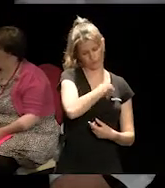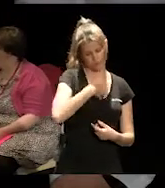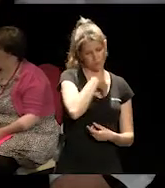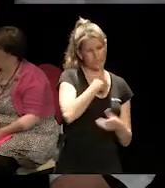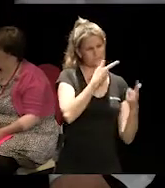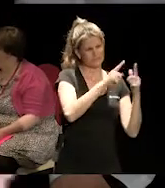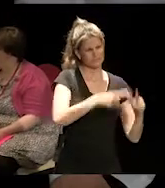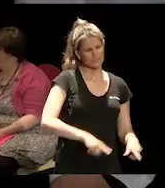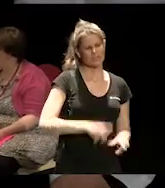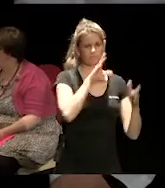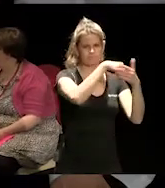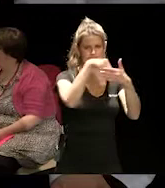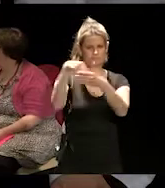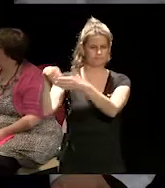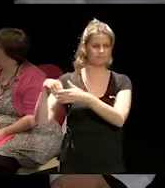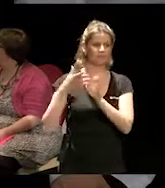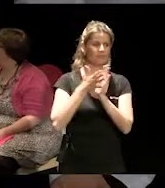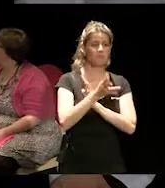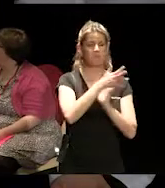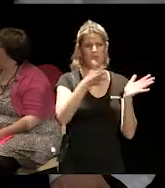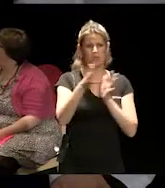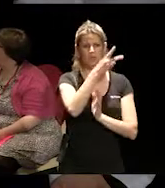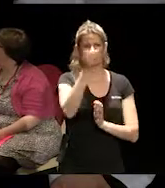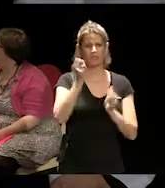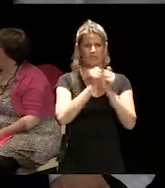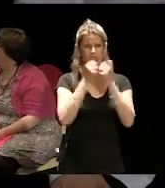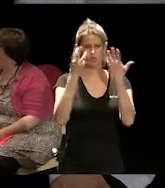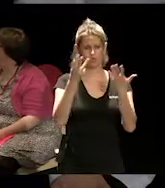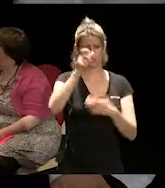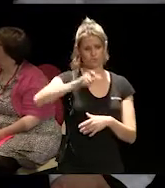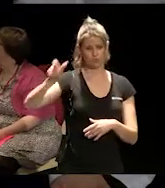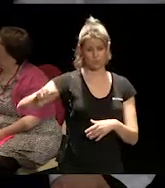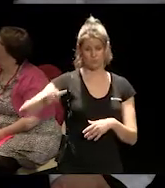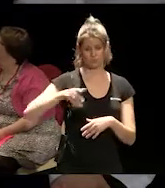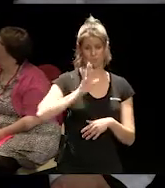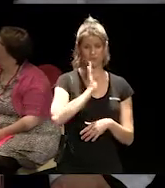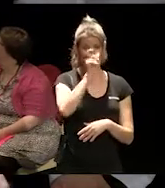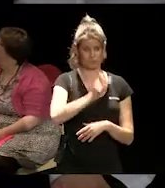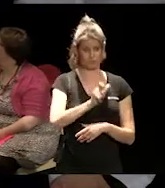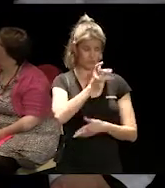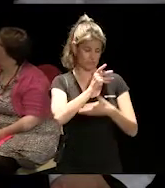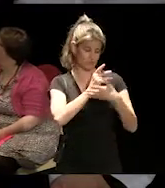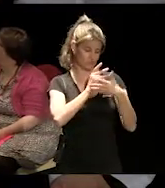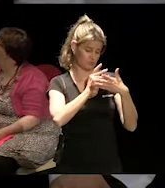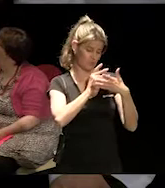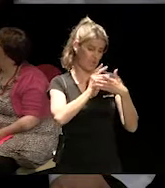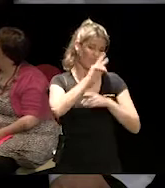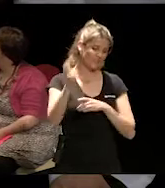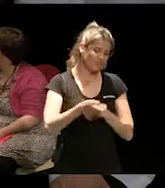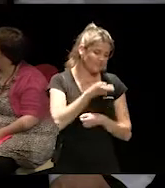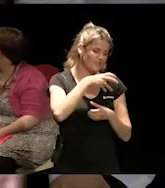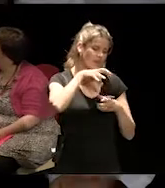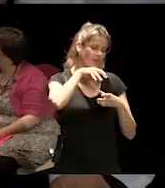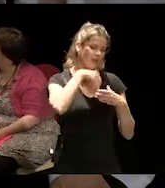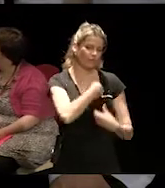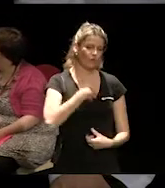orquestas. Calculamos que unas 228 personas con diversidad funcional han disfrutado de este proyecto